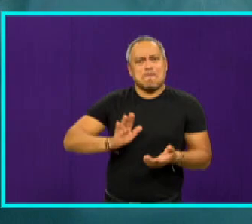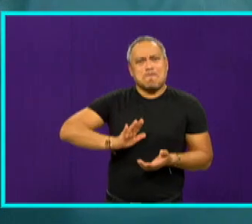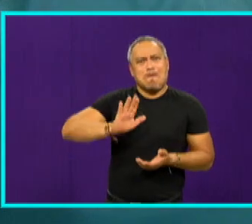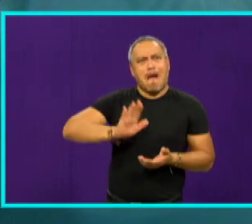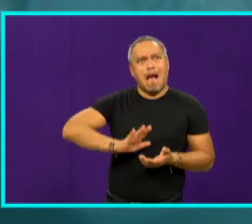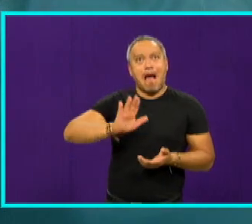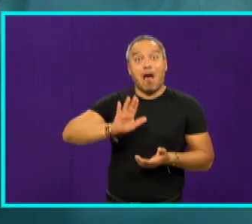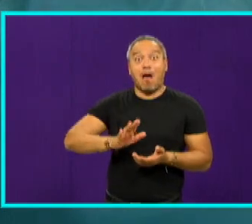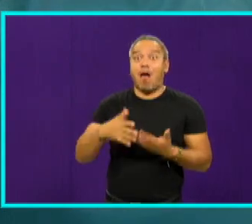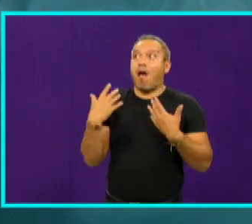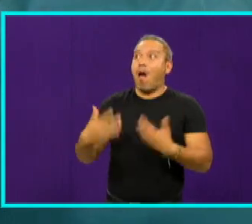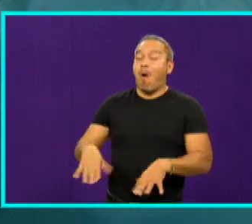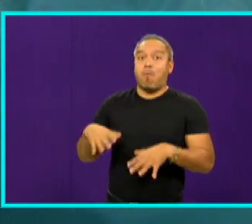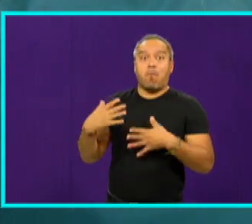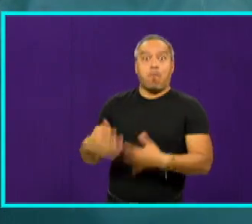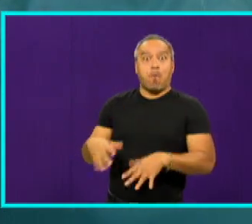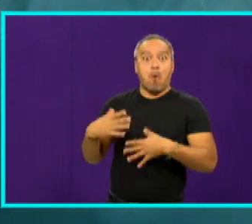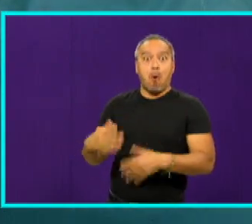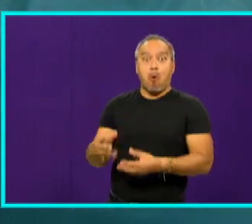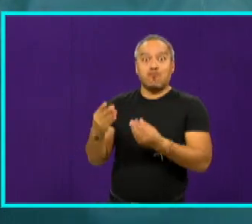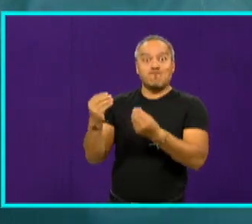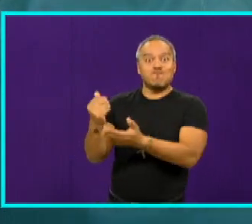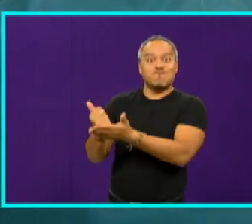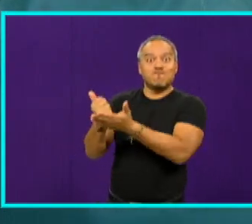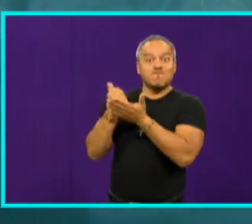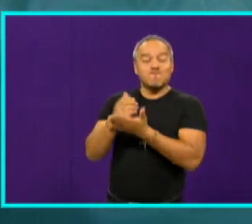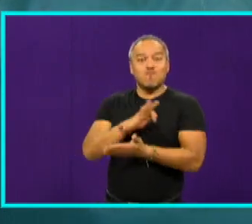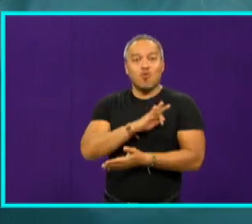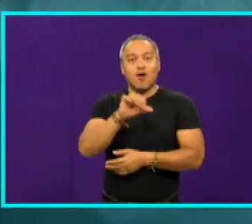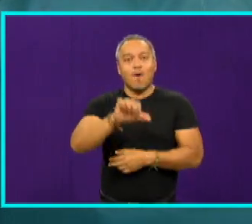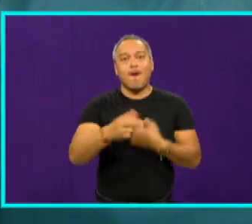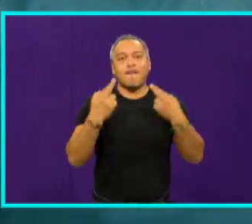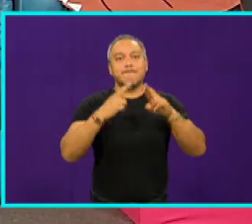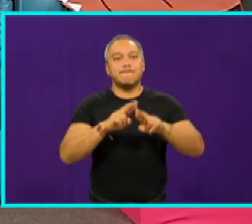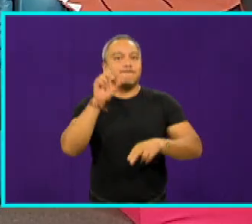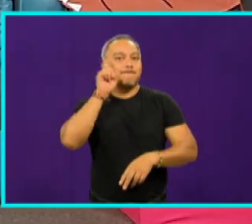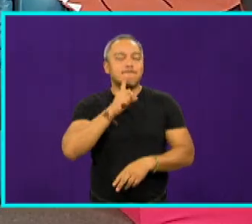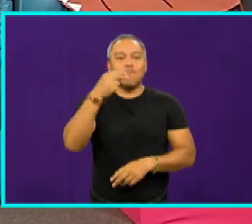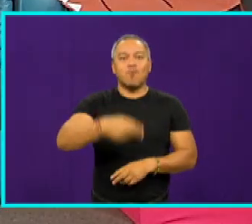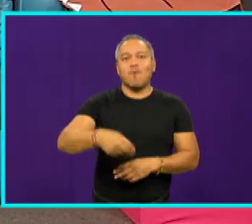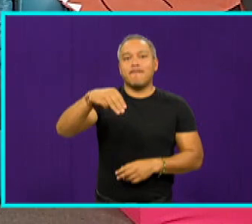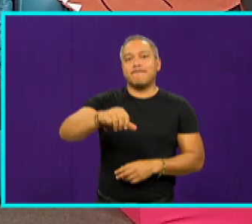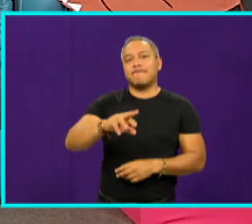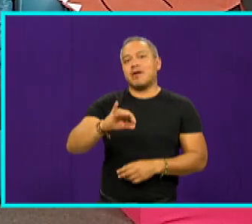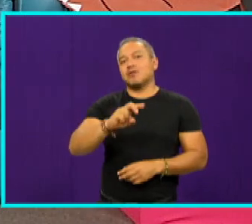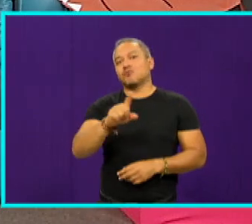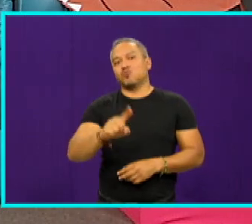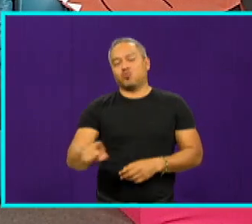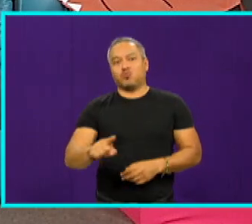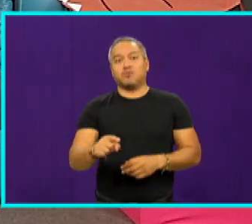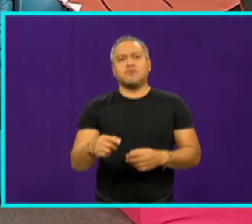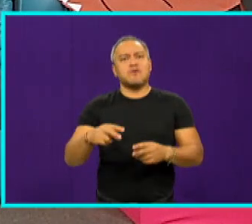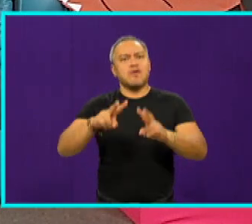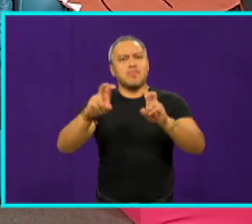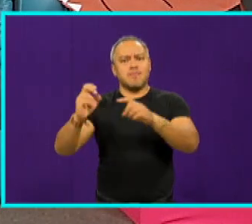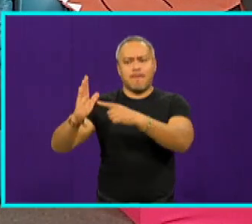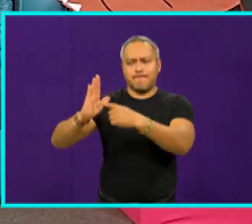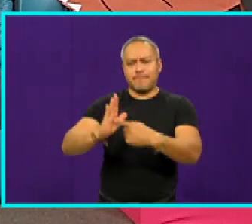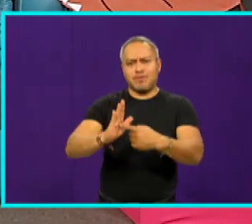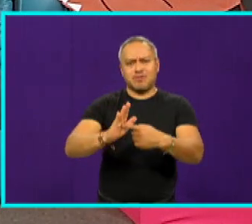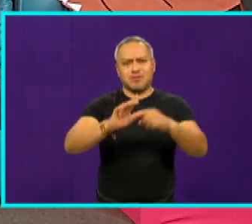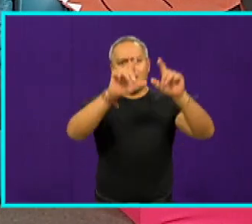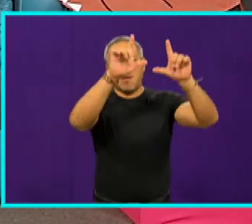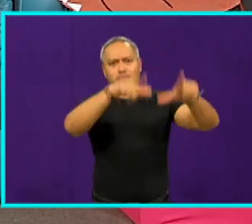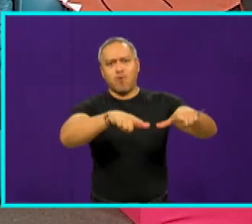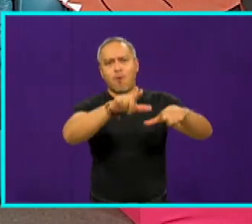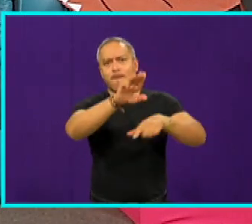lograr grandes cosas. Y hoy la maestra Mari Cruz Nogal, que está con nosotros, nos viene a hablar de algo llamado Bing. Maestra,